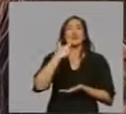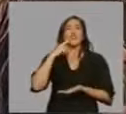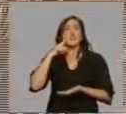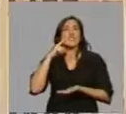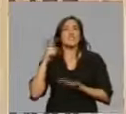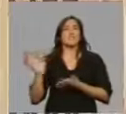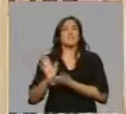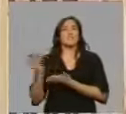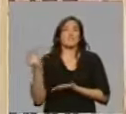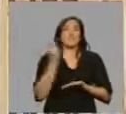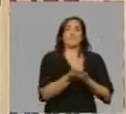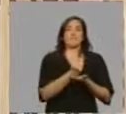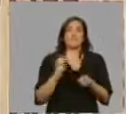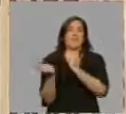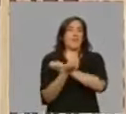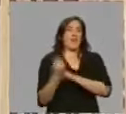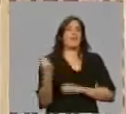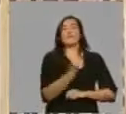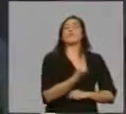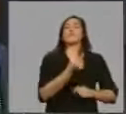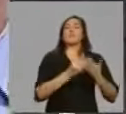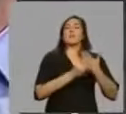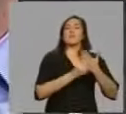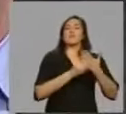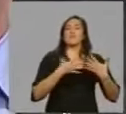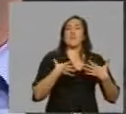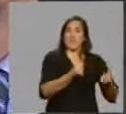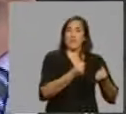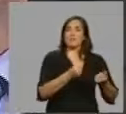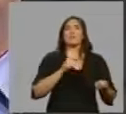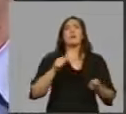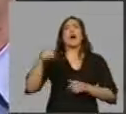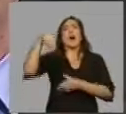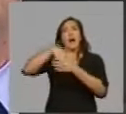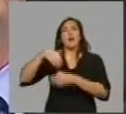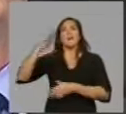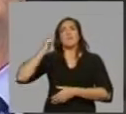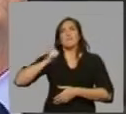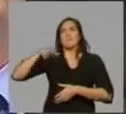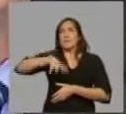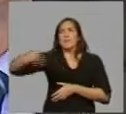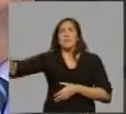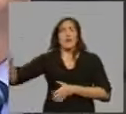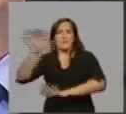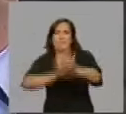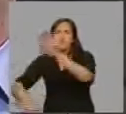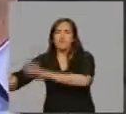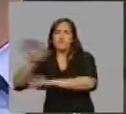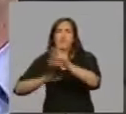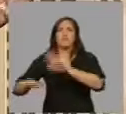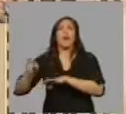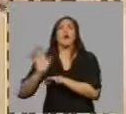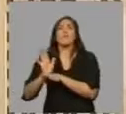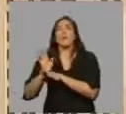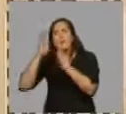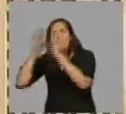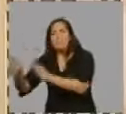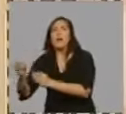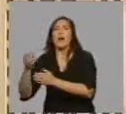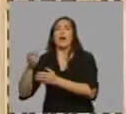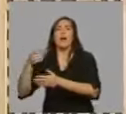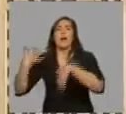ministro de Defensa, donde reestructuramos la funcionalidad de las Fuerzas Armadas para darles un papel en la emergencia,